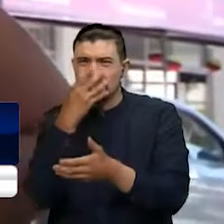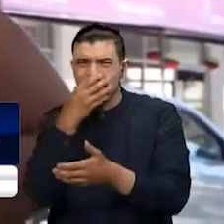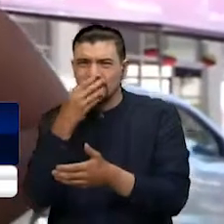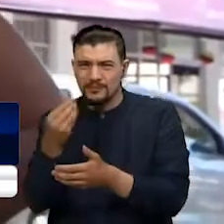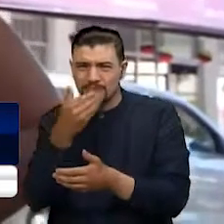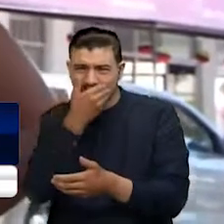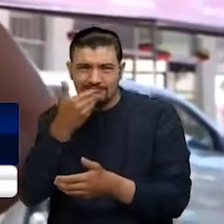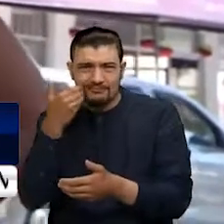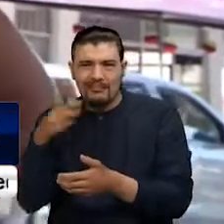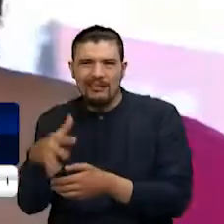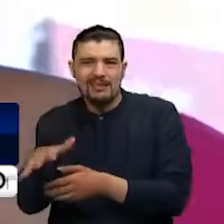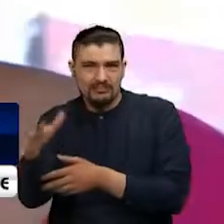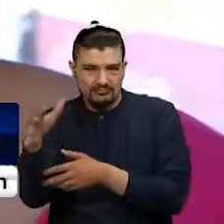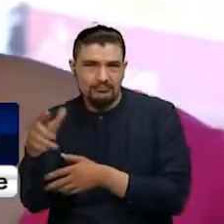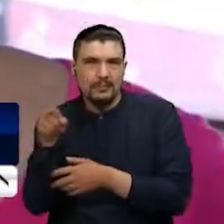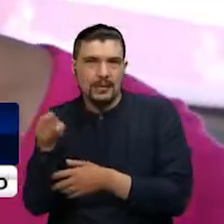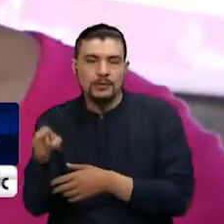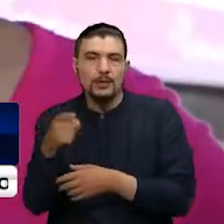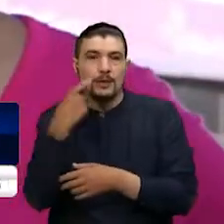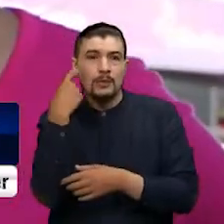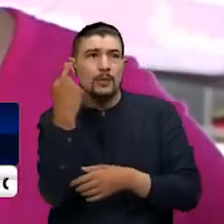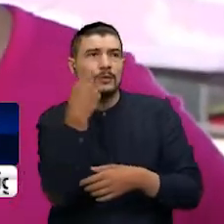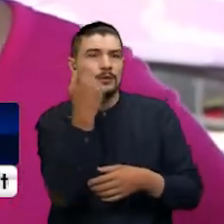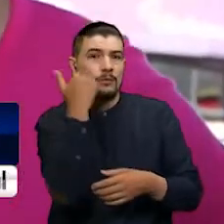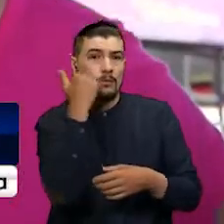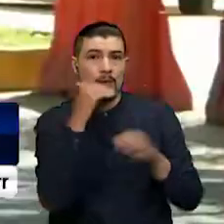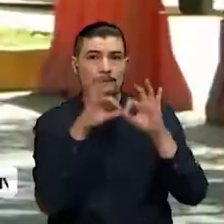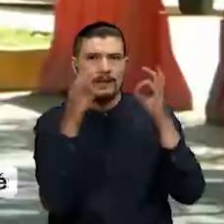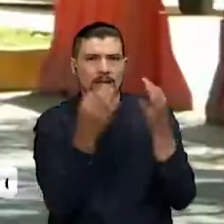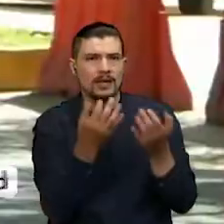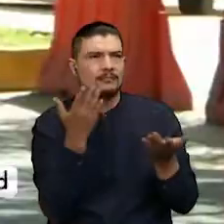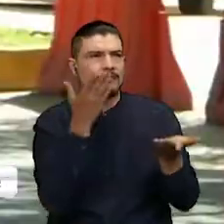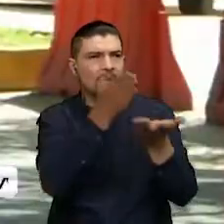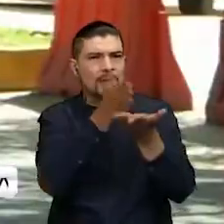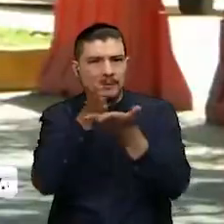y seguirán buscando apoyo de las autoridades en los departamentos vecinos.